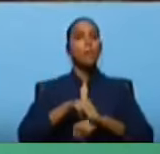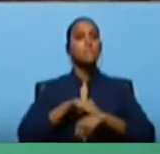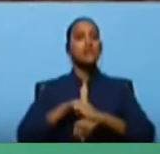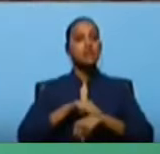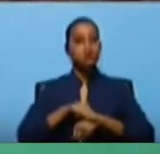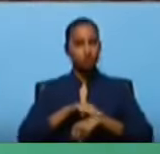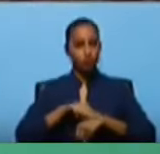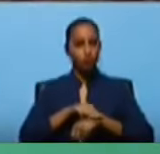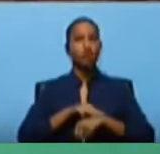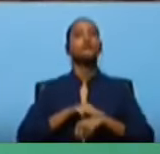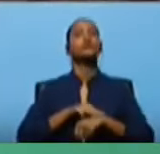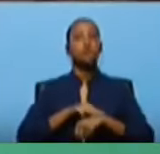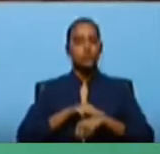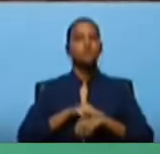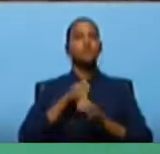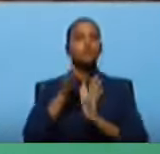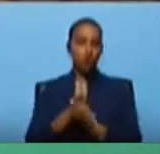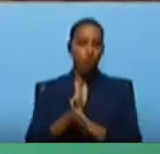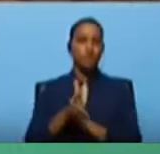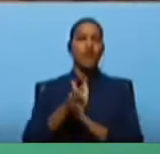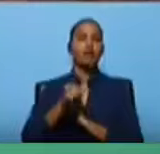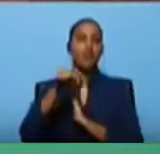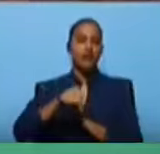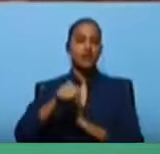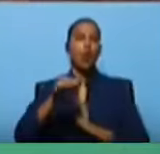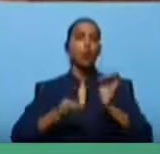Poder Popular de Interior, Justicia y Paz y